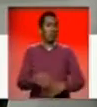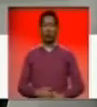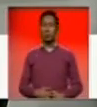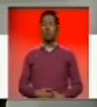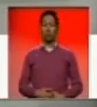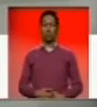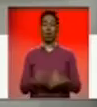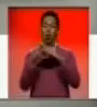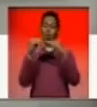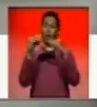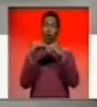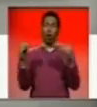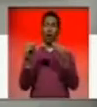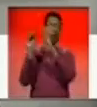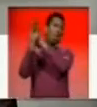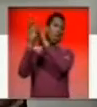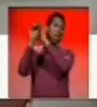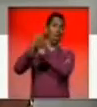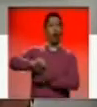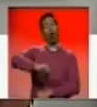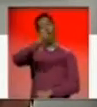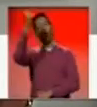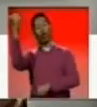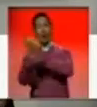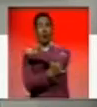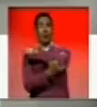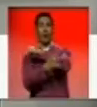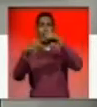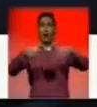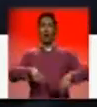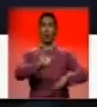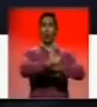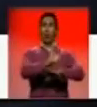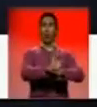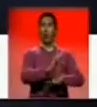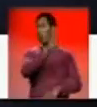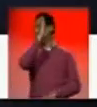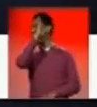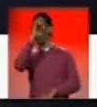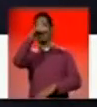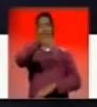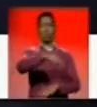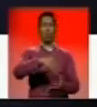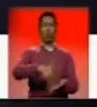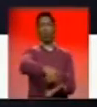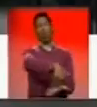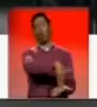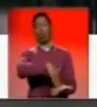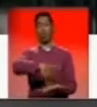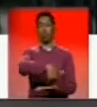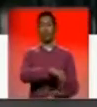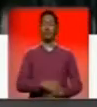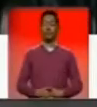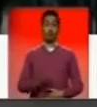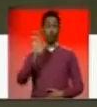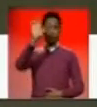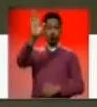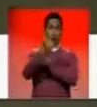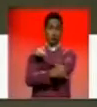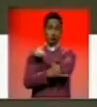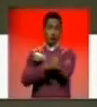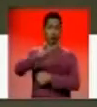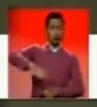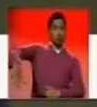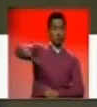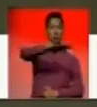de dolarización y está dejando frágil y permeable. Otra característica de estos sitios es que protegen la